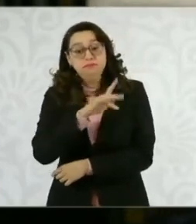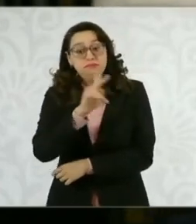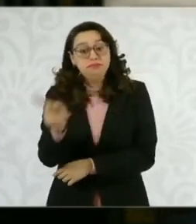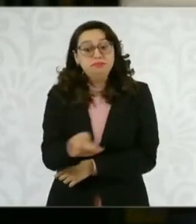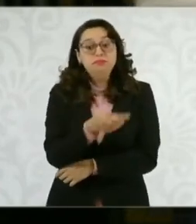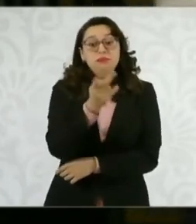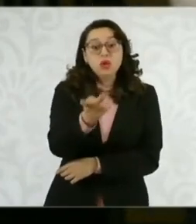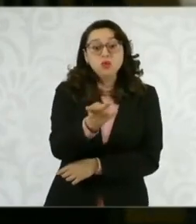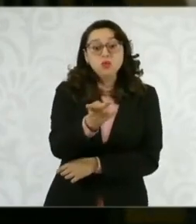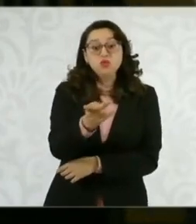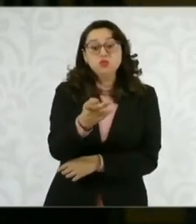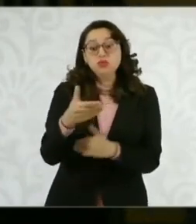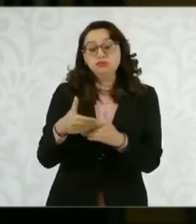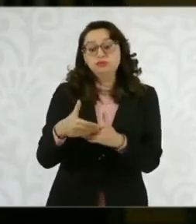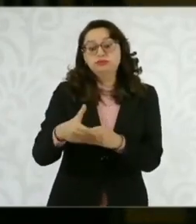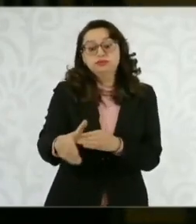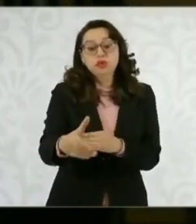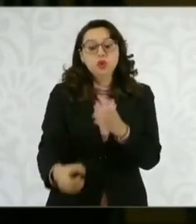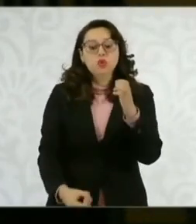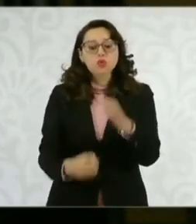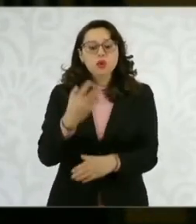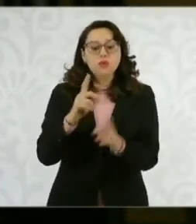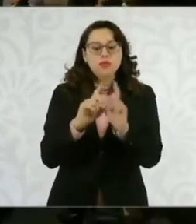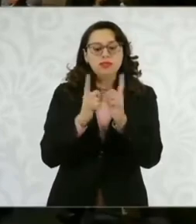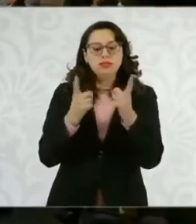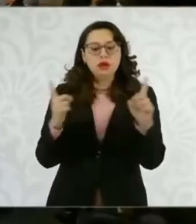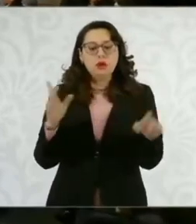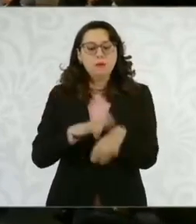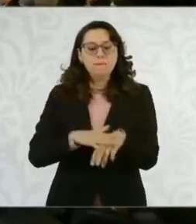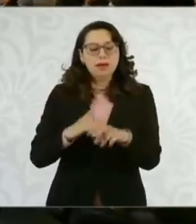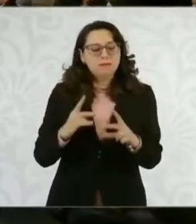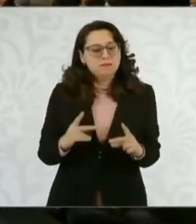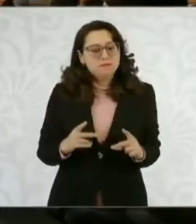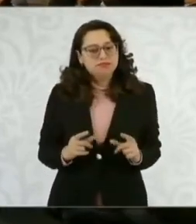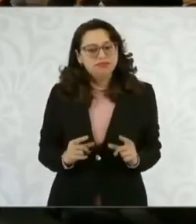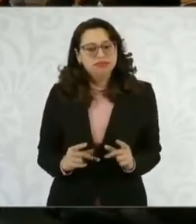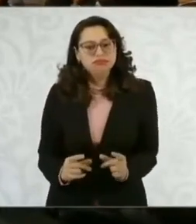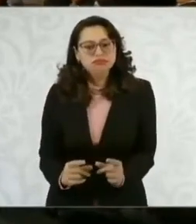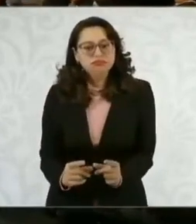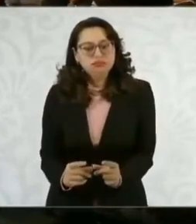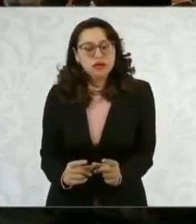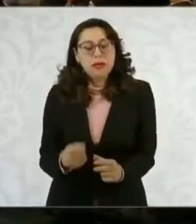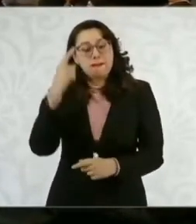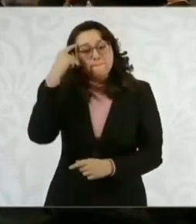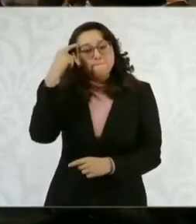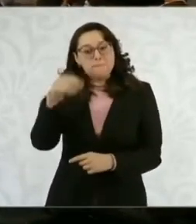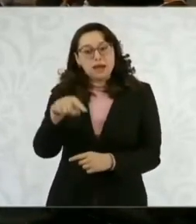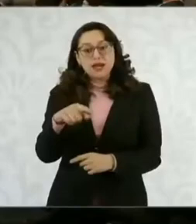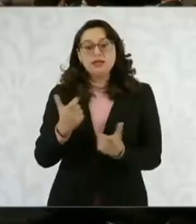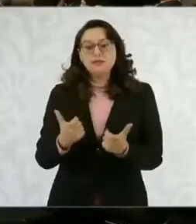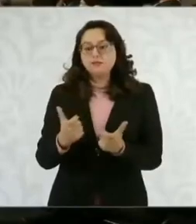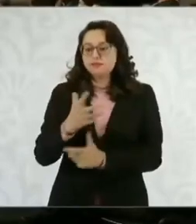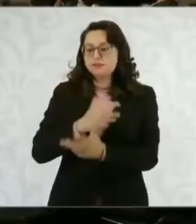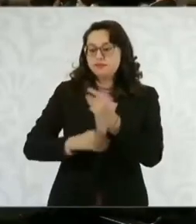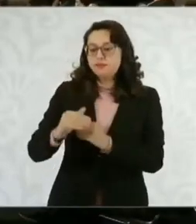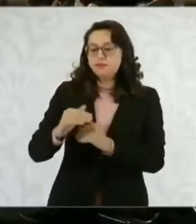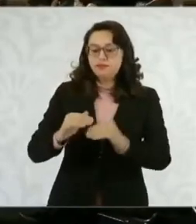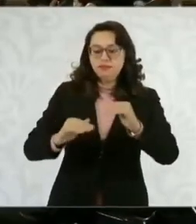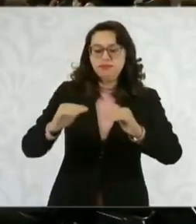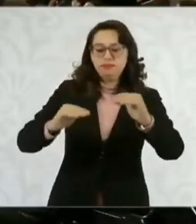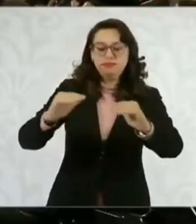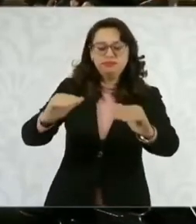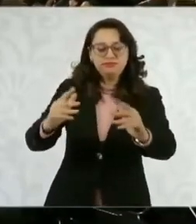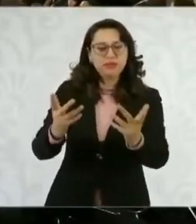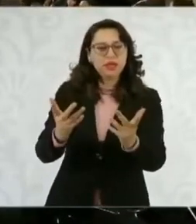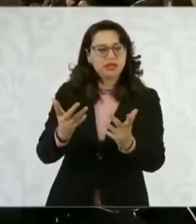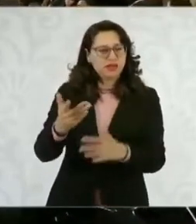para llegar a una nueva fase de desarrollo acelerado que pueda emular aquella etapa del desarrollo estabilizador que se llamó el milagro